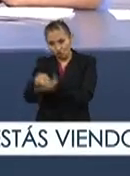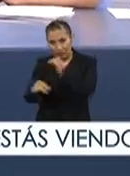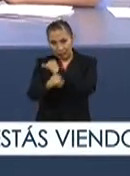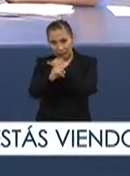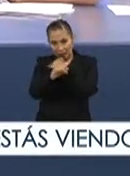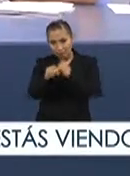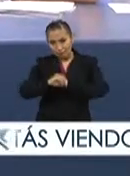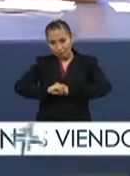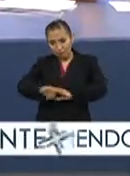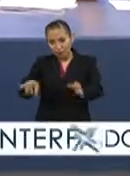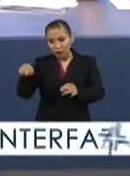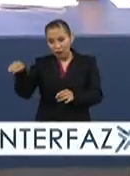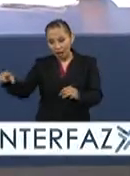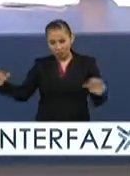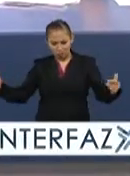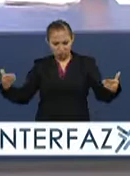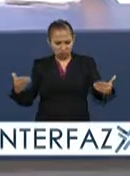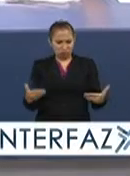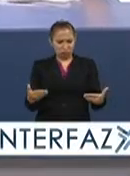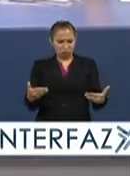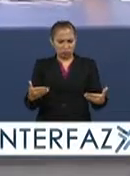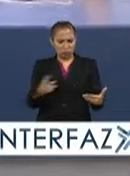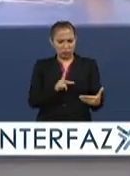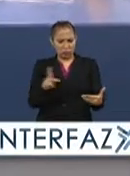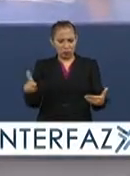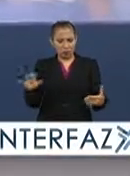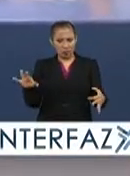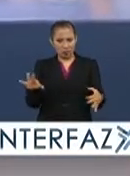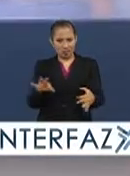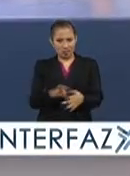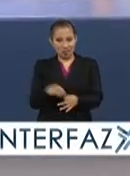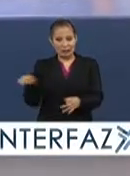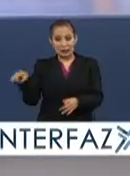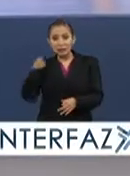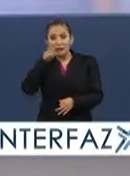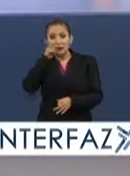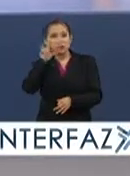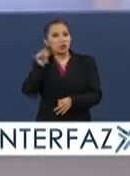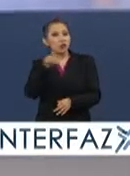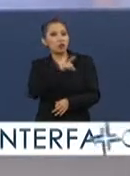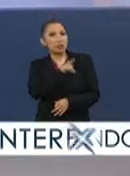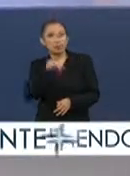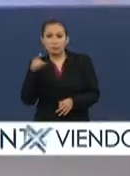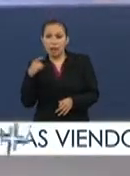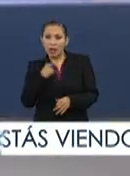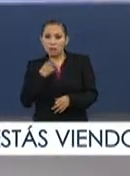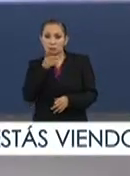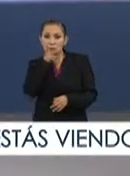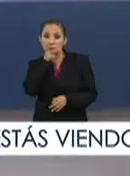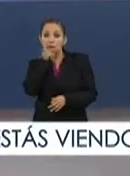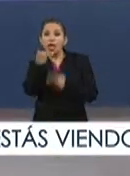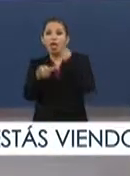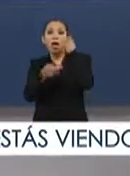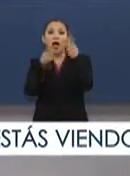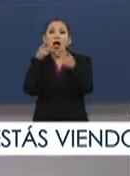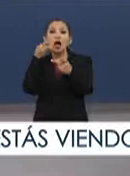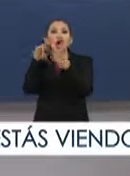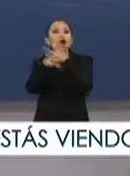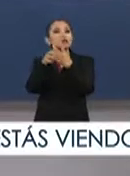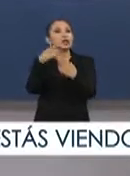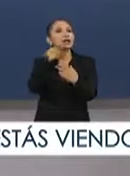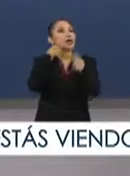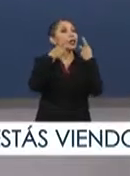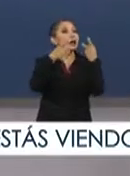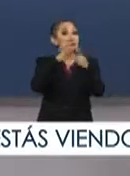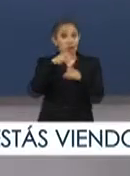redes. Hay como se ve mucho ese tejido. Ella dice que no debemos atar con las palabras a las cosas.